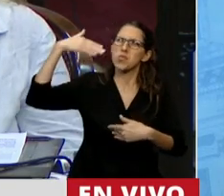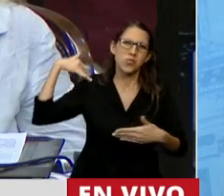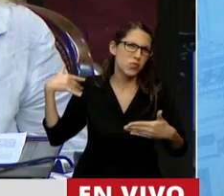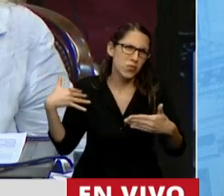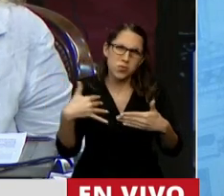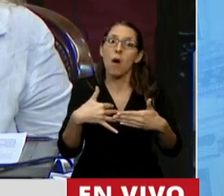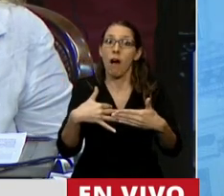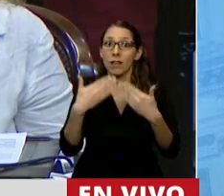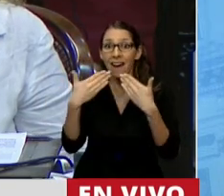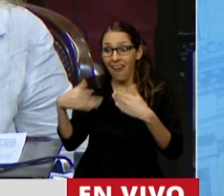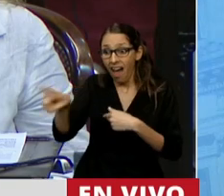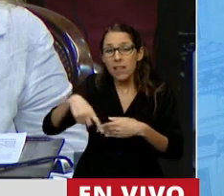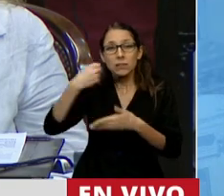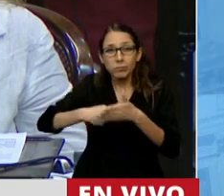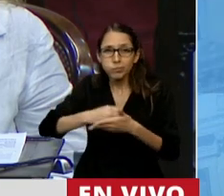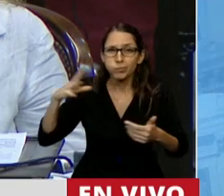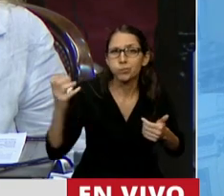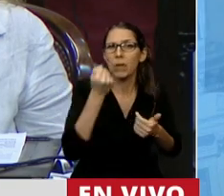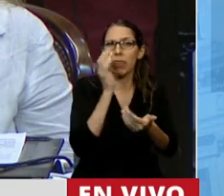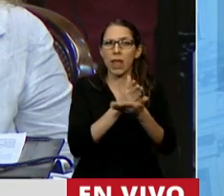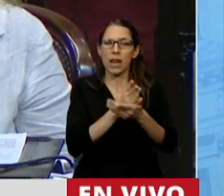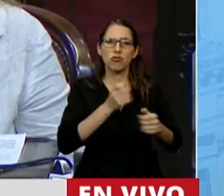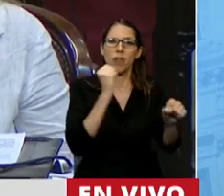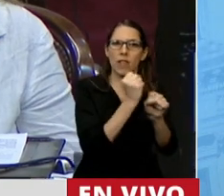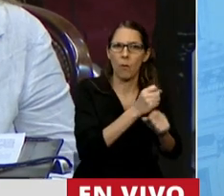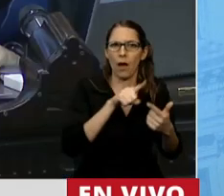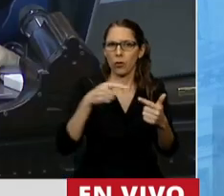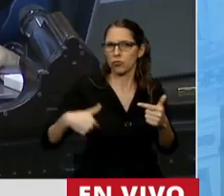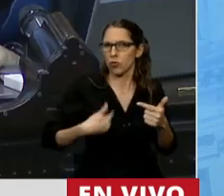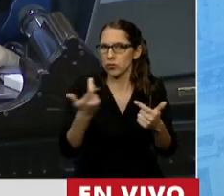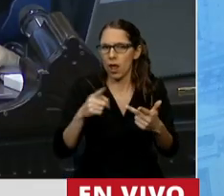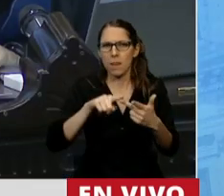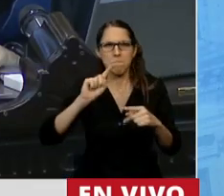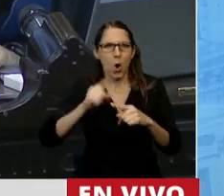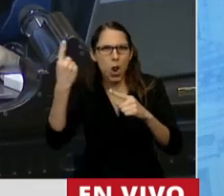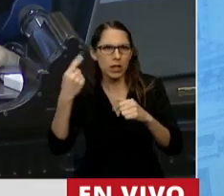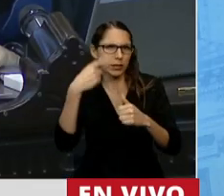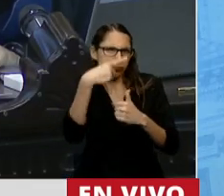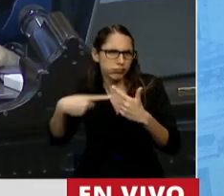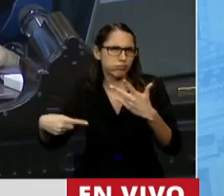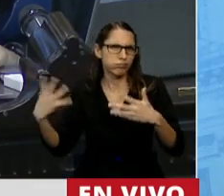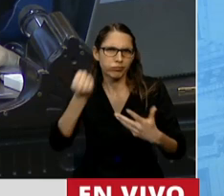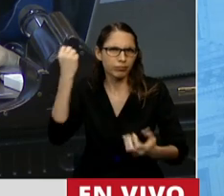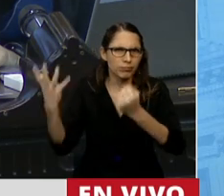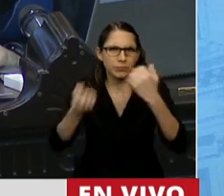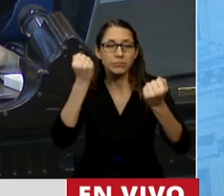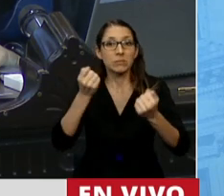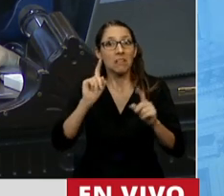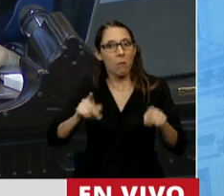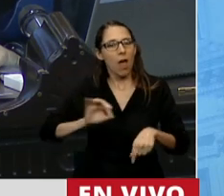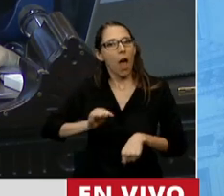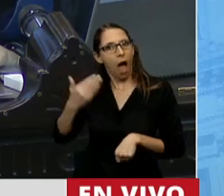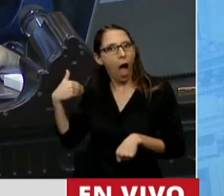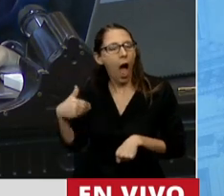logrado reivindicaciones en lo laboral, en lo social, en lo político, y desde hace años ha logrado su